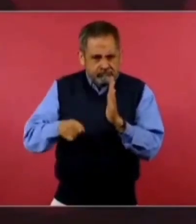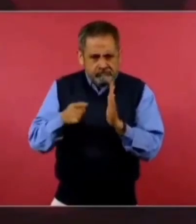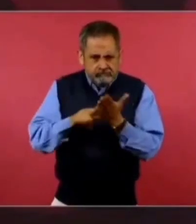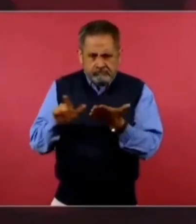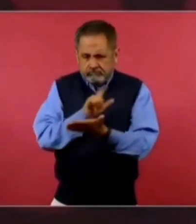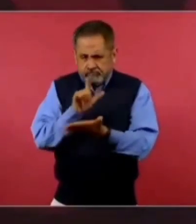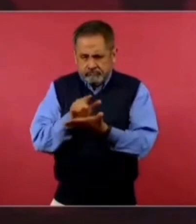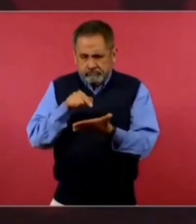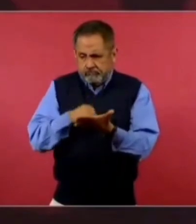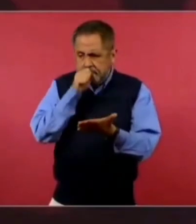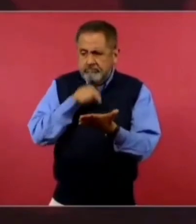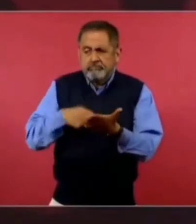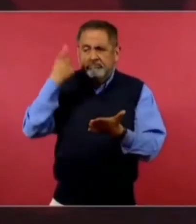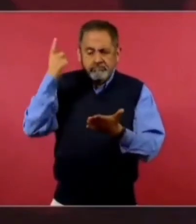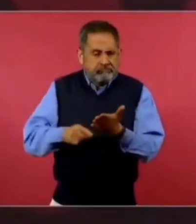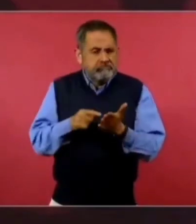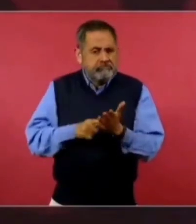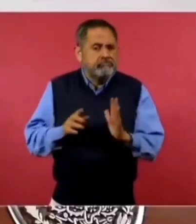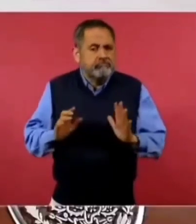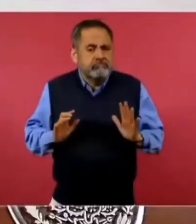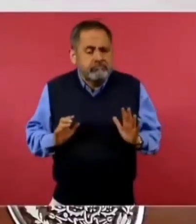ley.